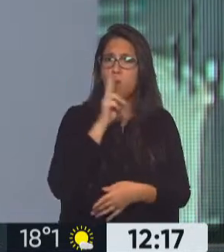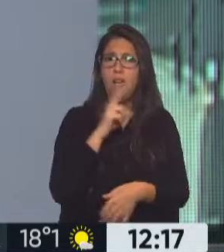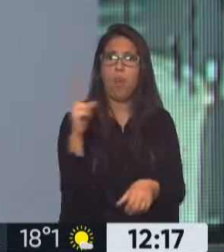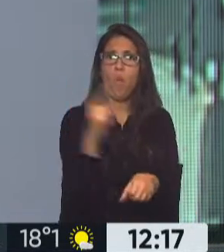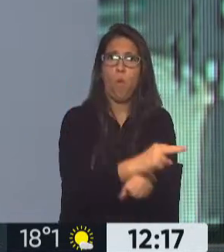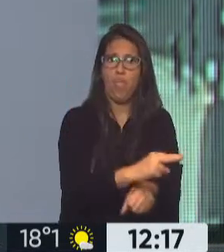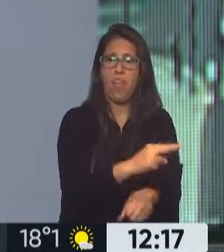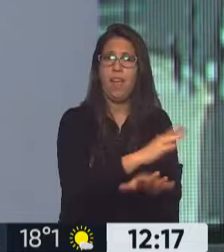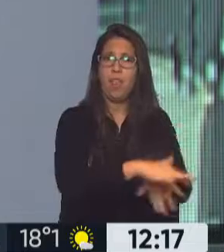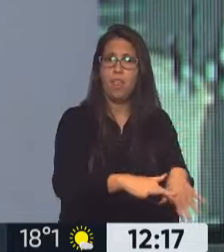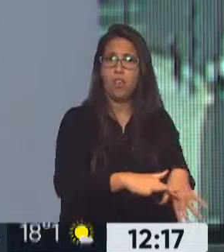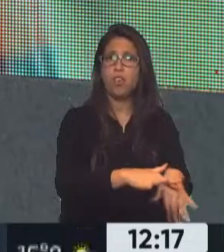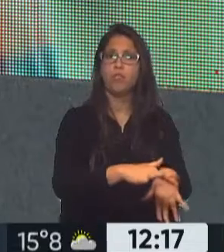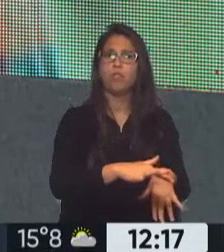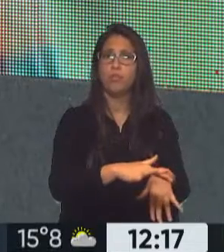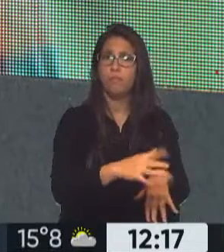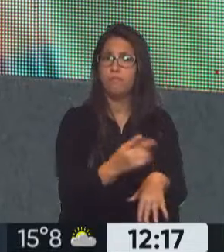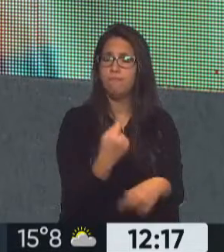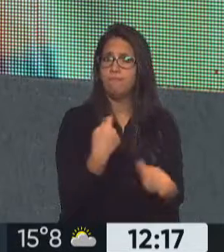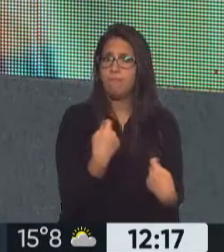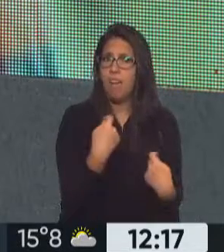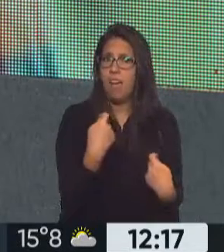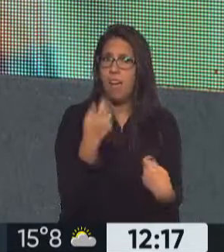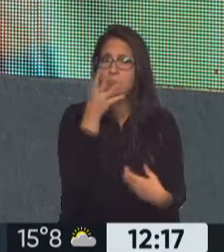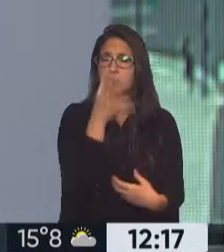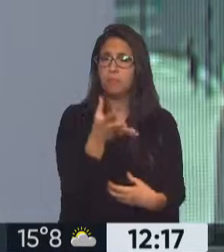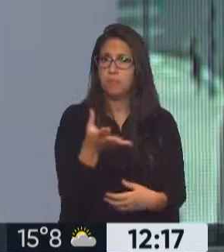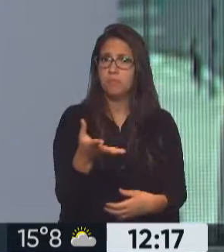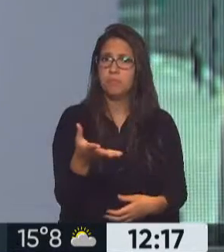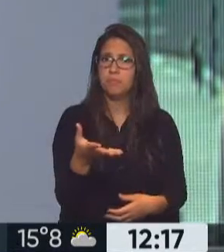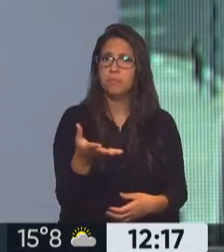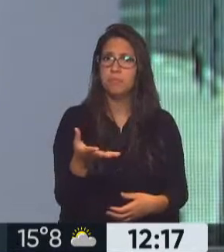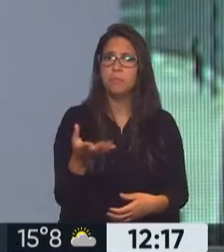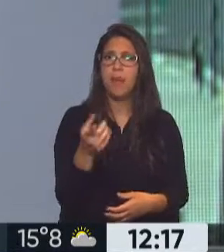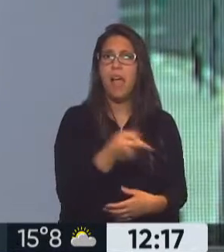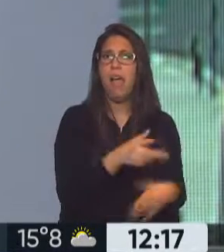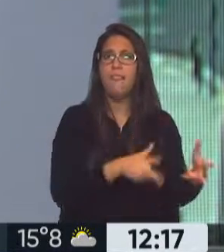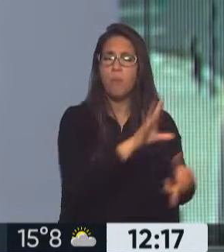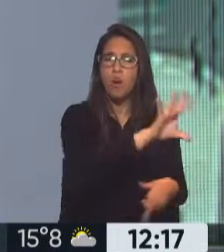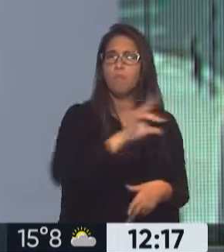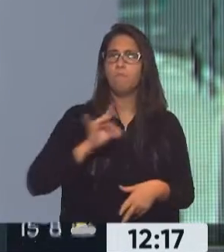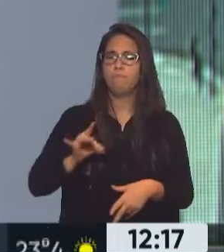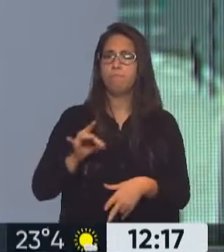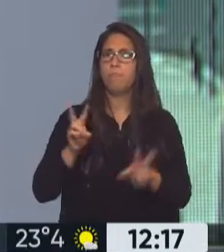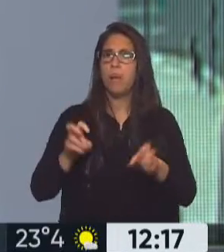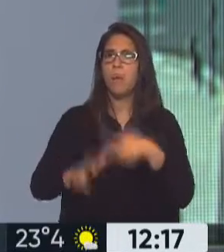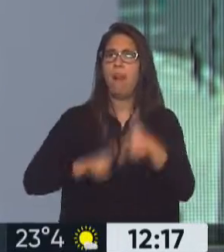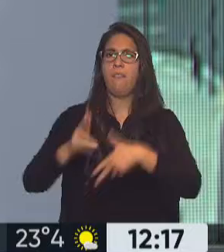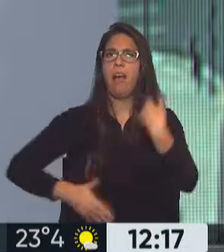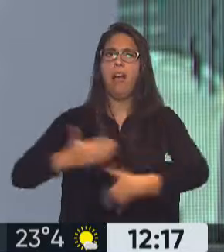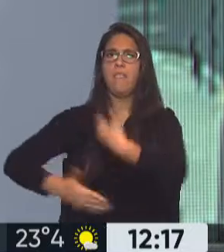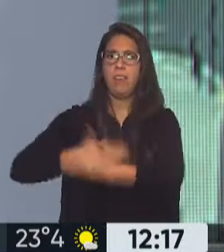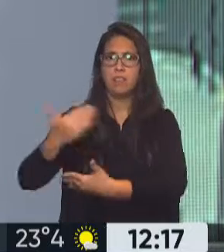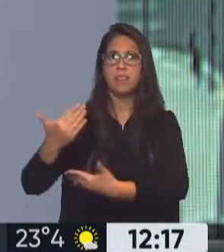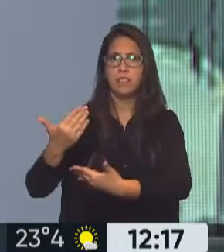que, insisto, ¿no? Y que pagan un costo alto por cuidarlos, para justamente poder hablar de los avances y de